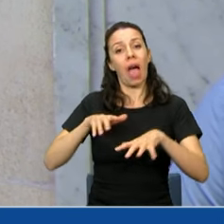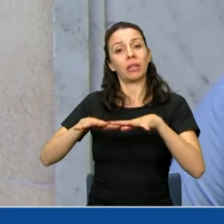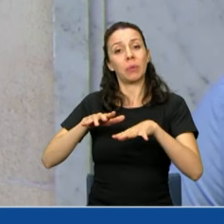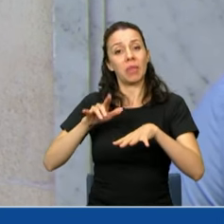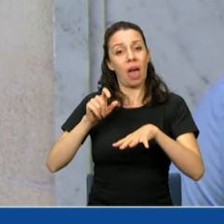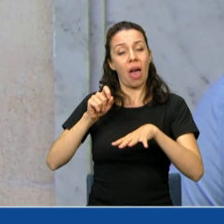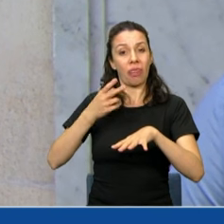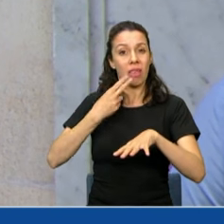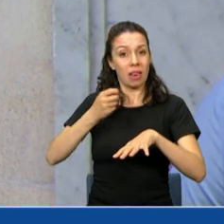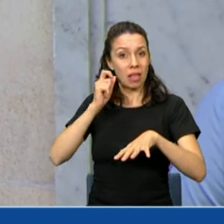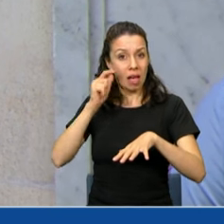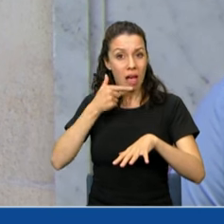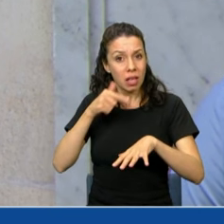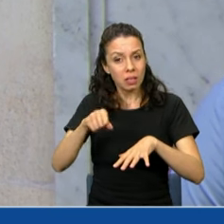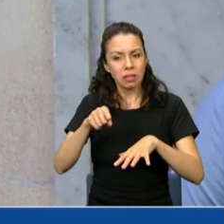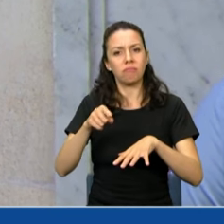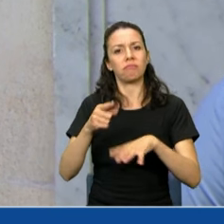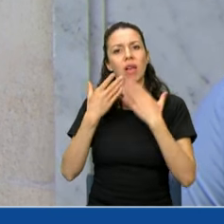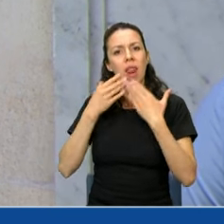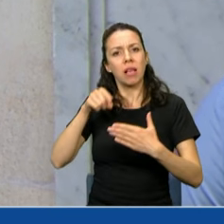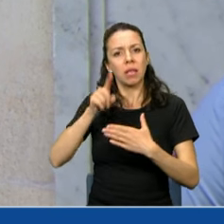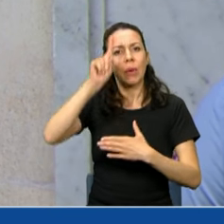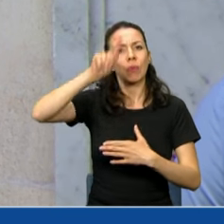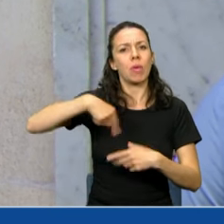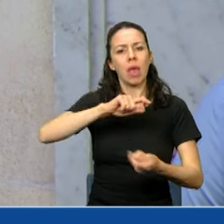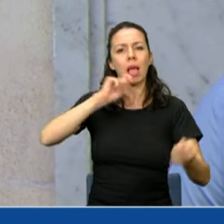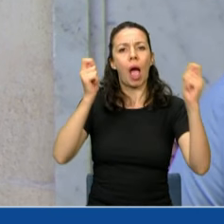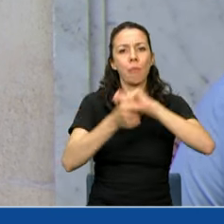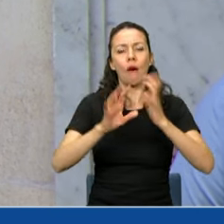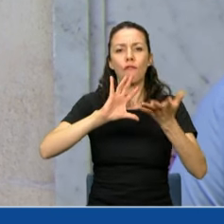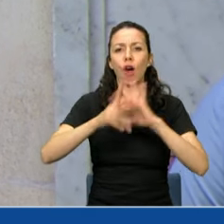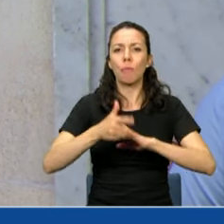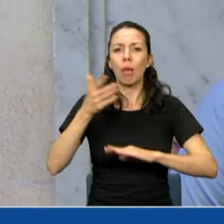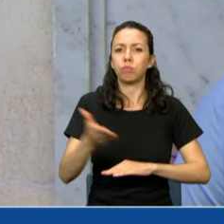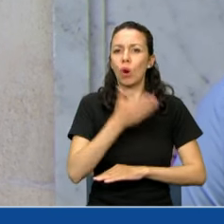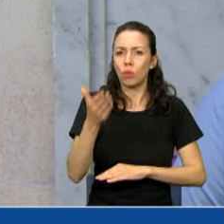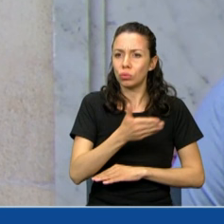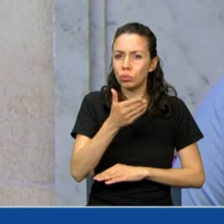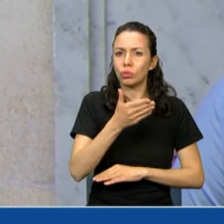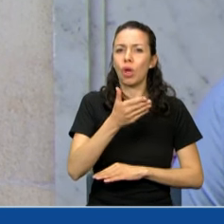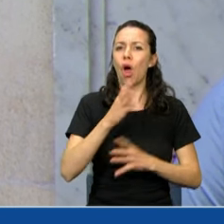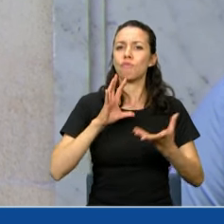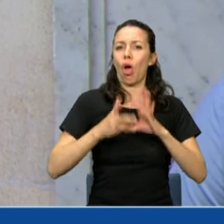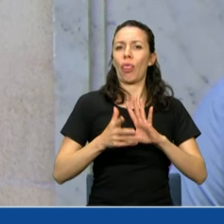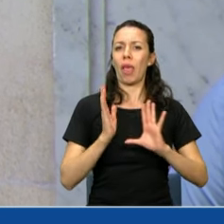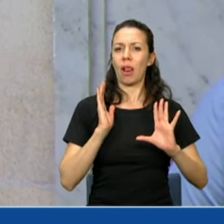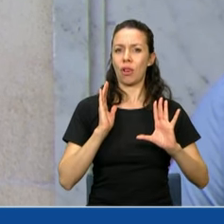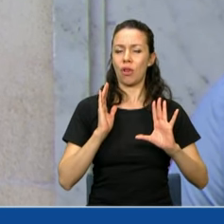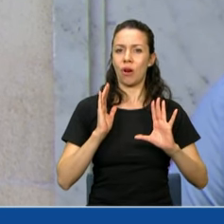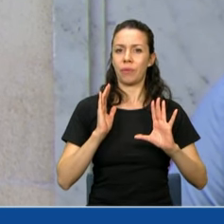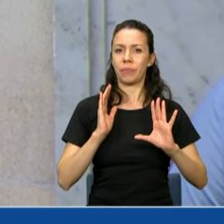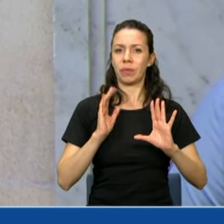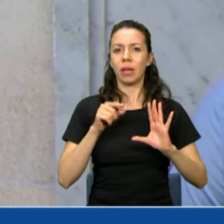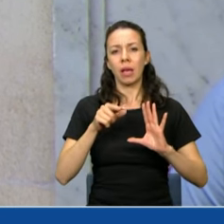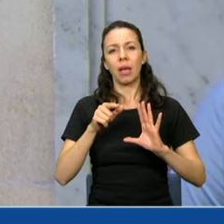viene a cambiar una matriz productiva que viene a cambiar también una matriz en